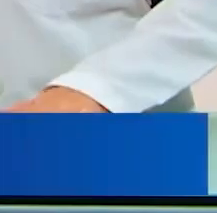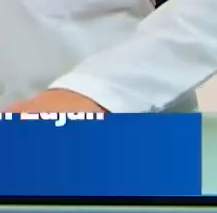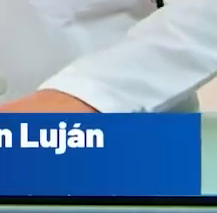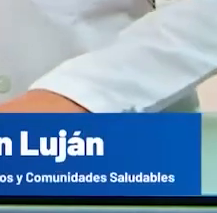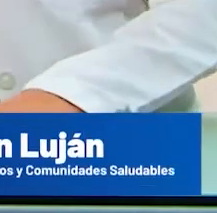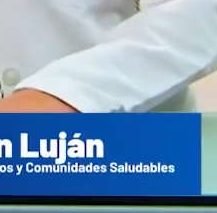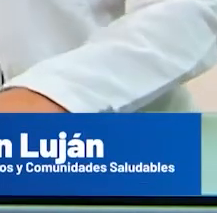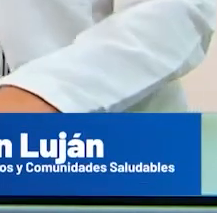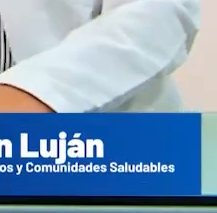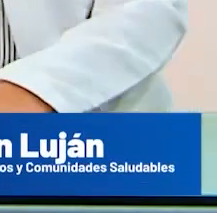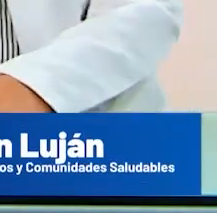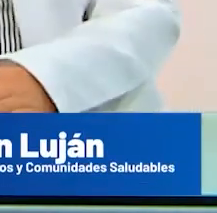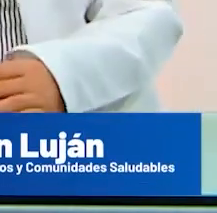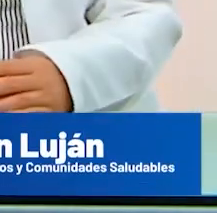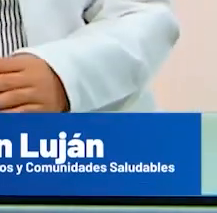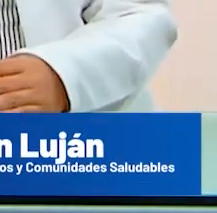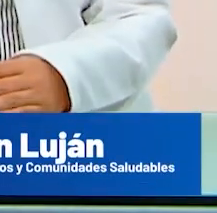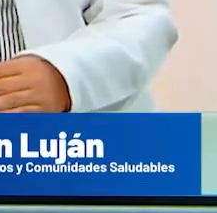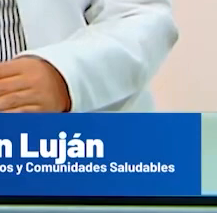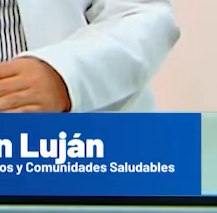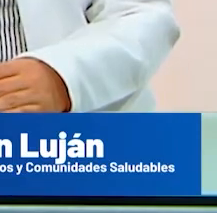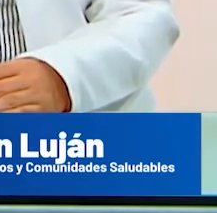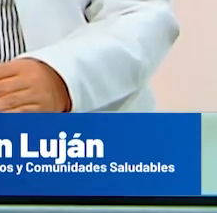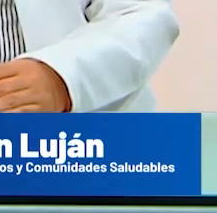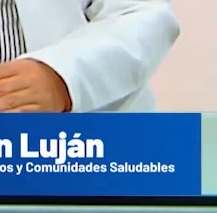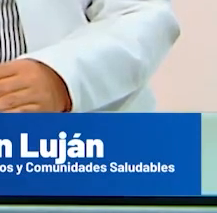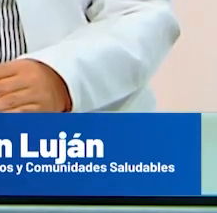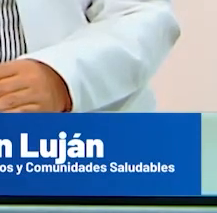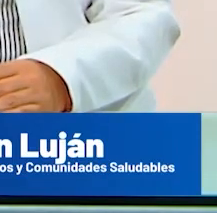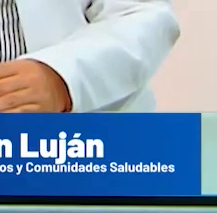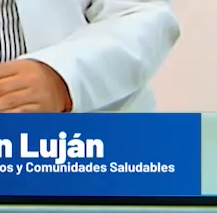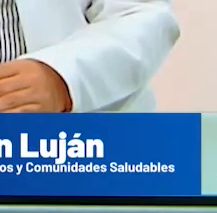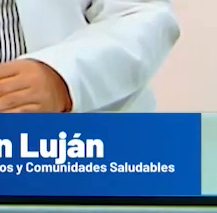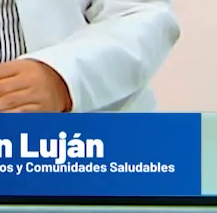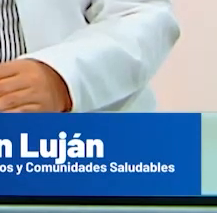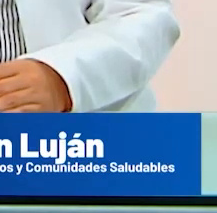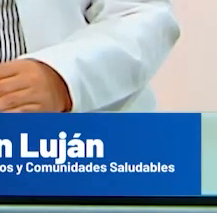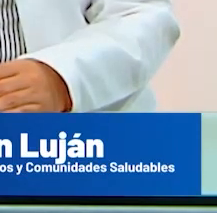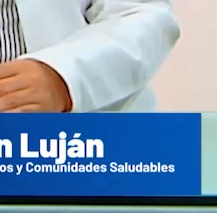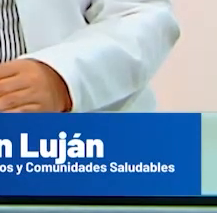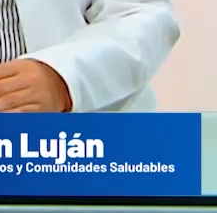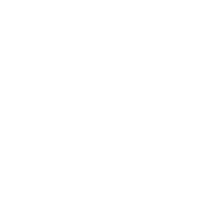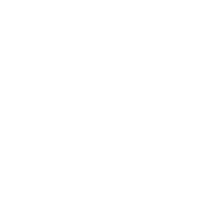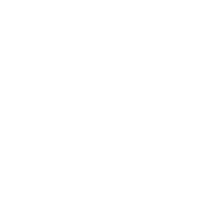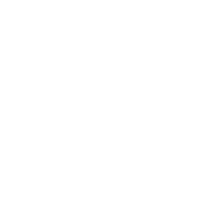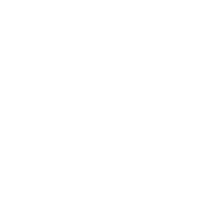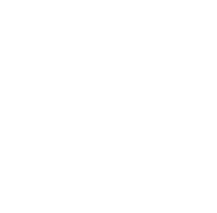del día de hoy, doctor. Gracias, doctora. Les mantendremos informado por este mismo medio. Gracias.